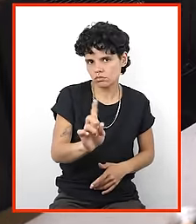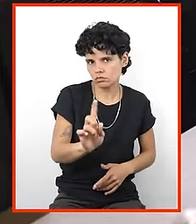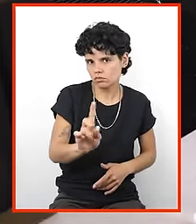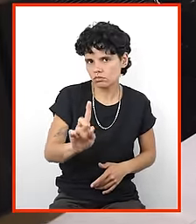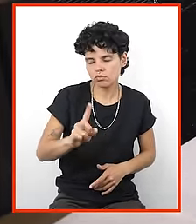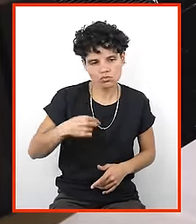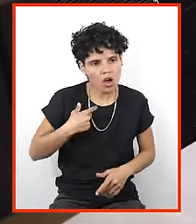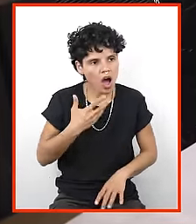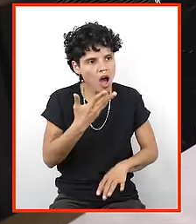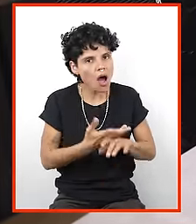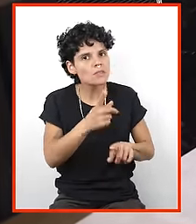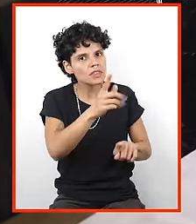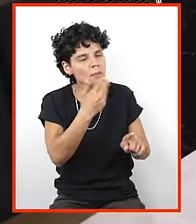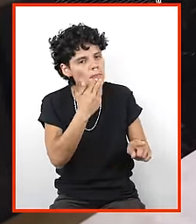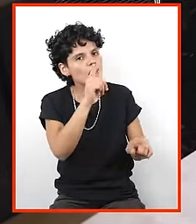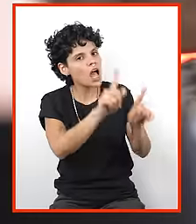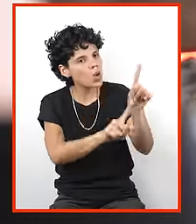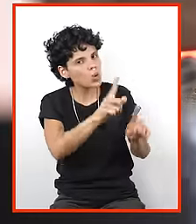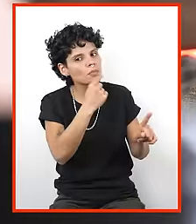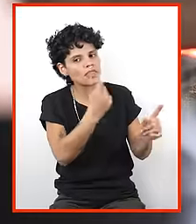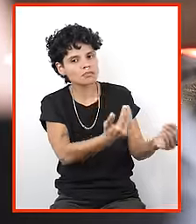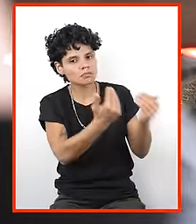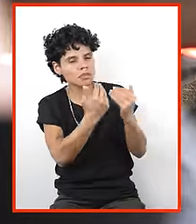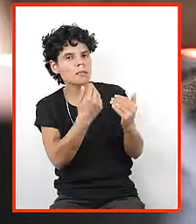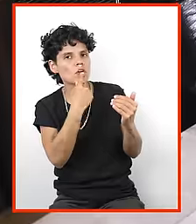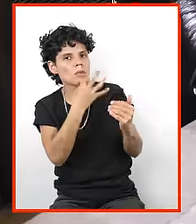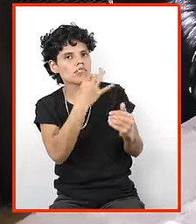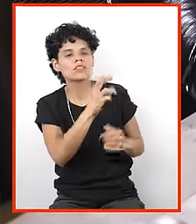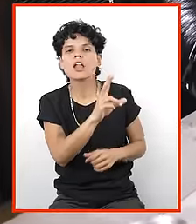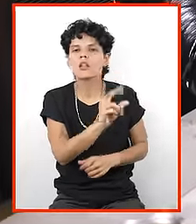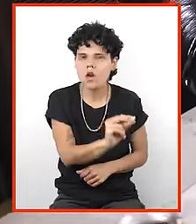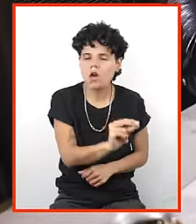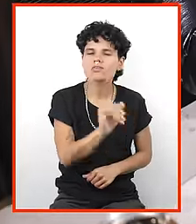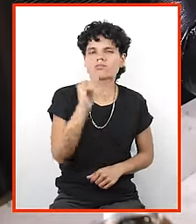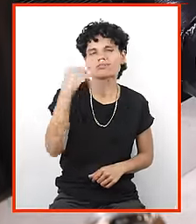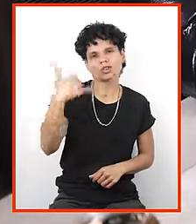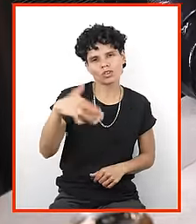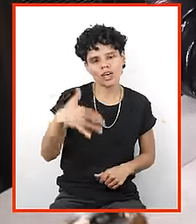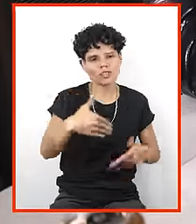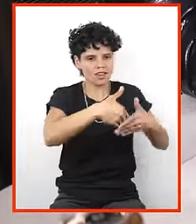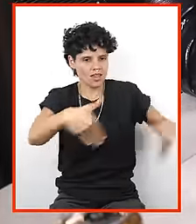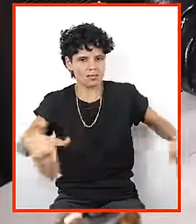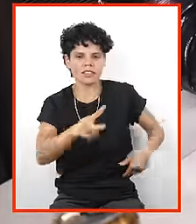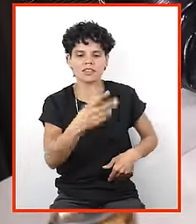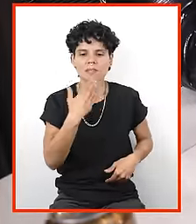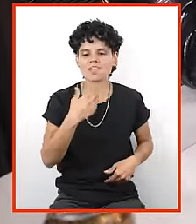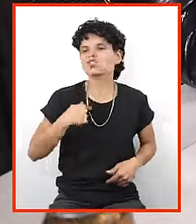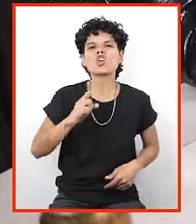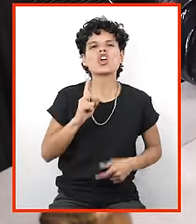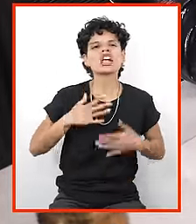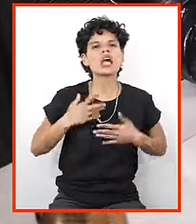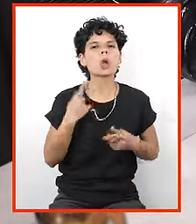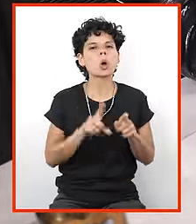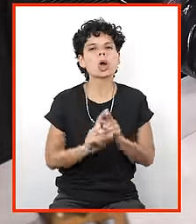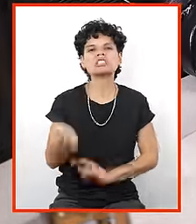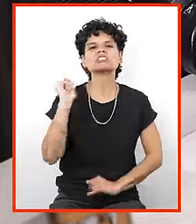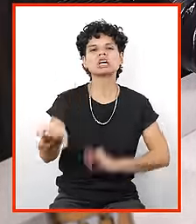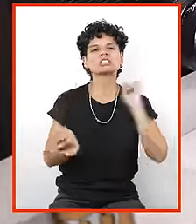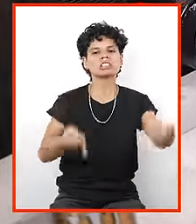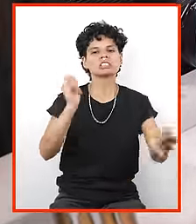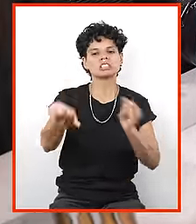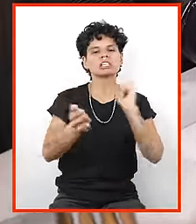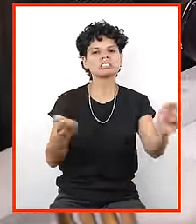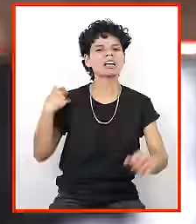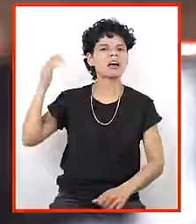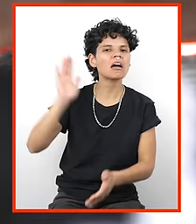gusta rodearme de gente que me diga que no. Que me diga las cosas. Me carga... Y nunca quiero hacer de esos artistas que se rodee gente que